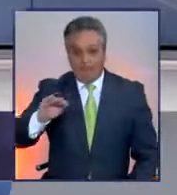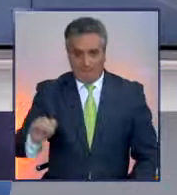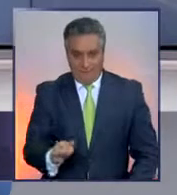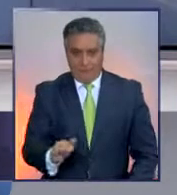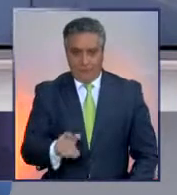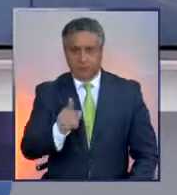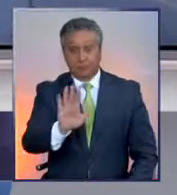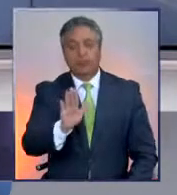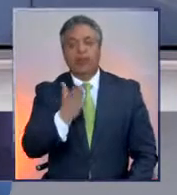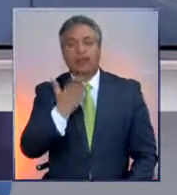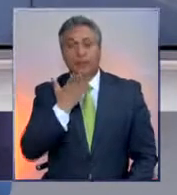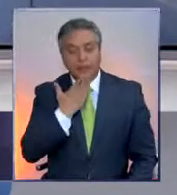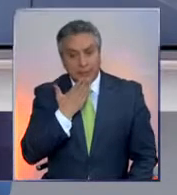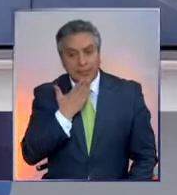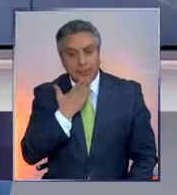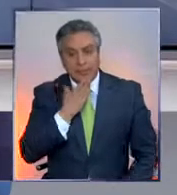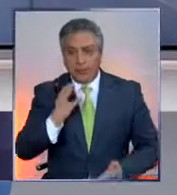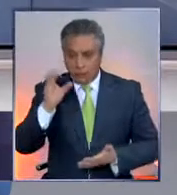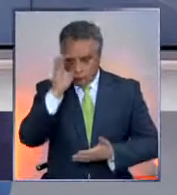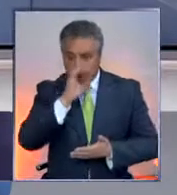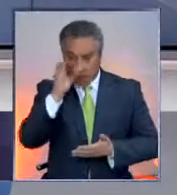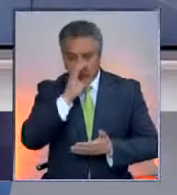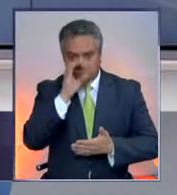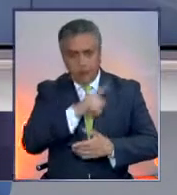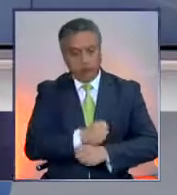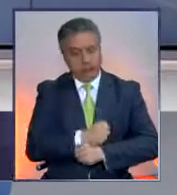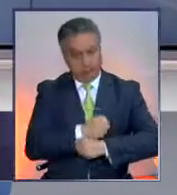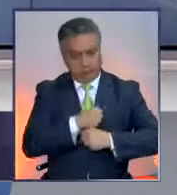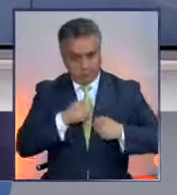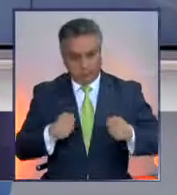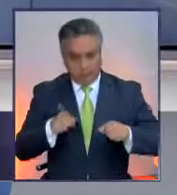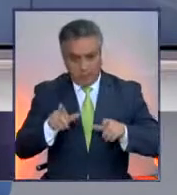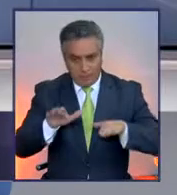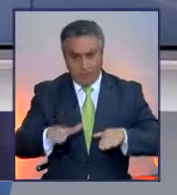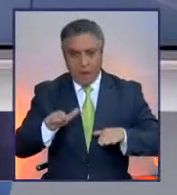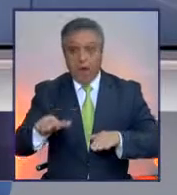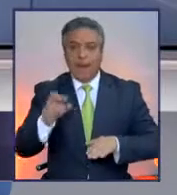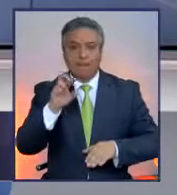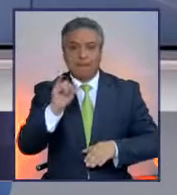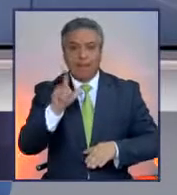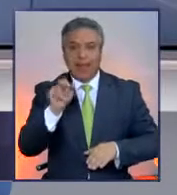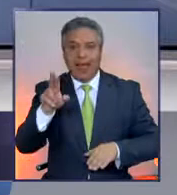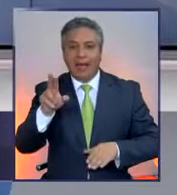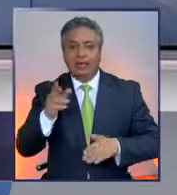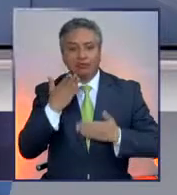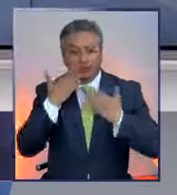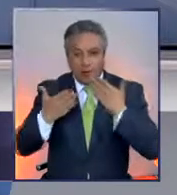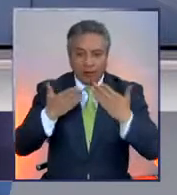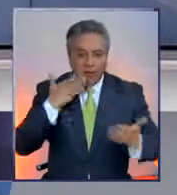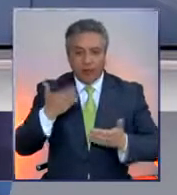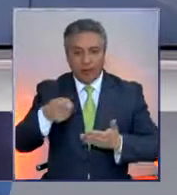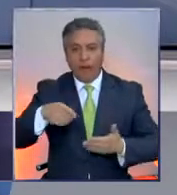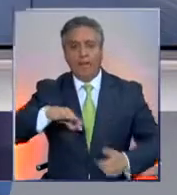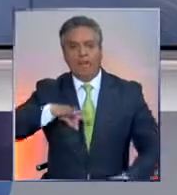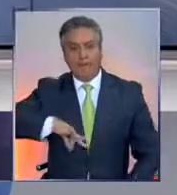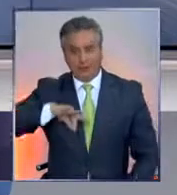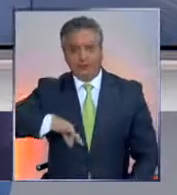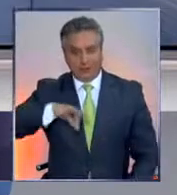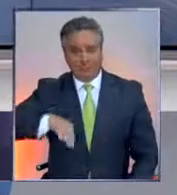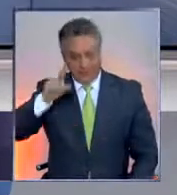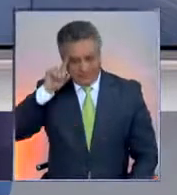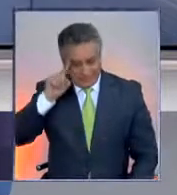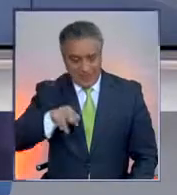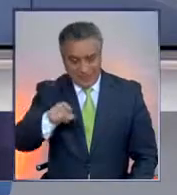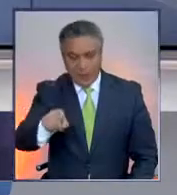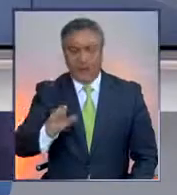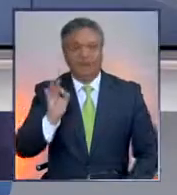También se busca fortalecer lo ya existente, el pilar solidario de invalidez y vejez. Este se compone, ya lo saben ustedes, de la pensión